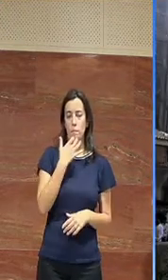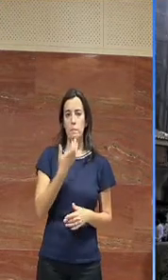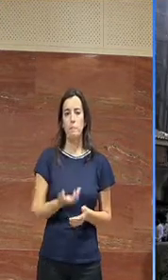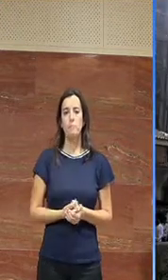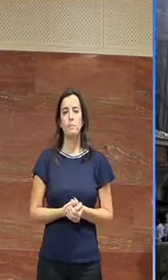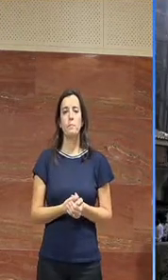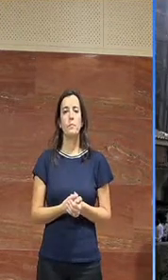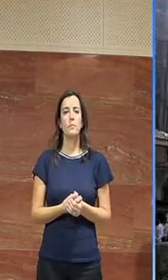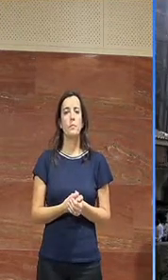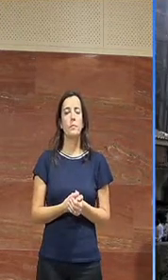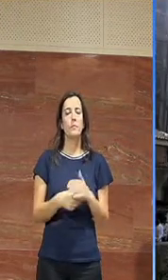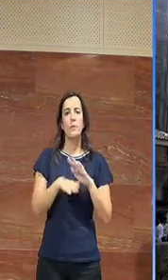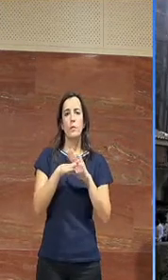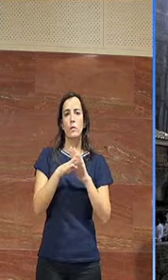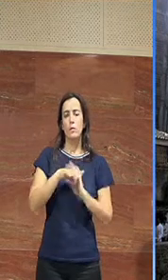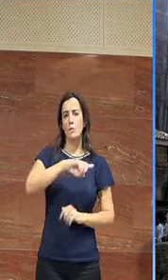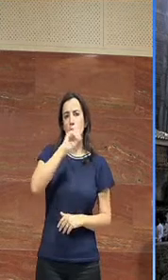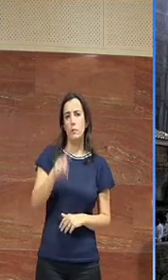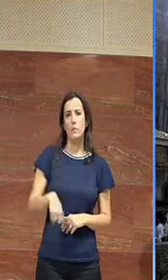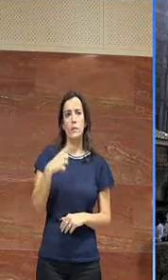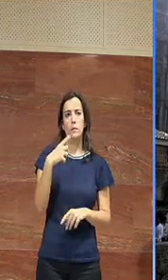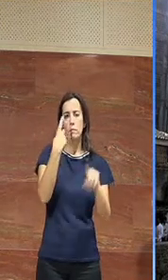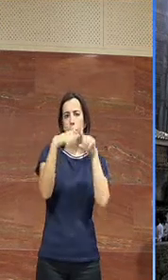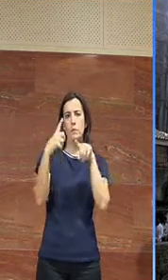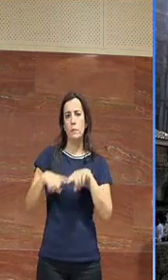y siguen existiendo elementos que tratan de